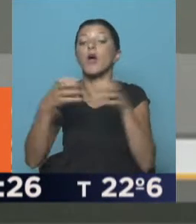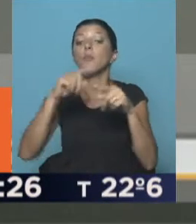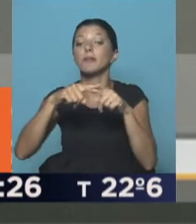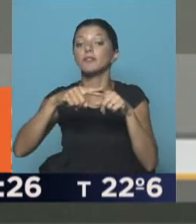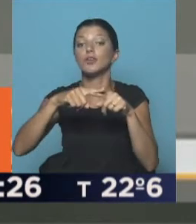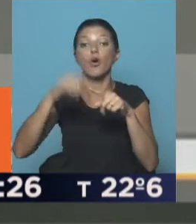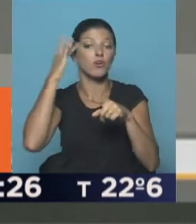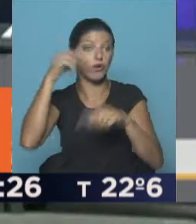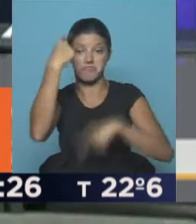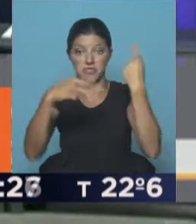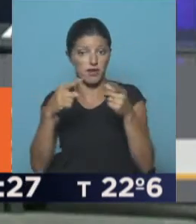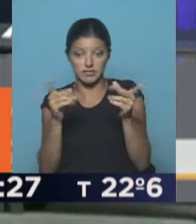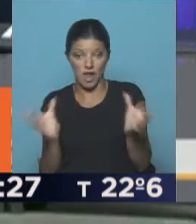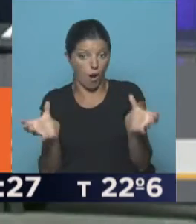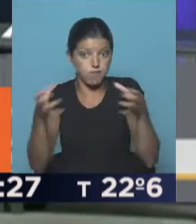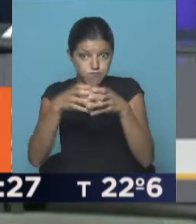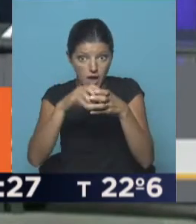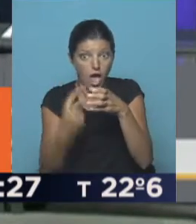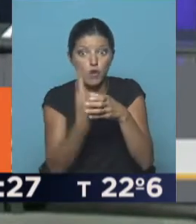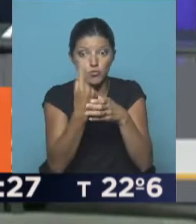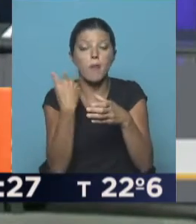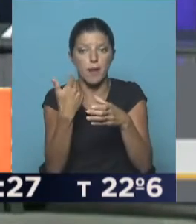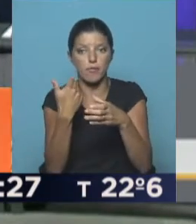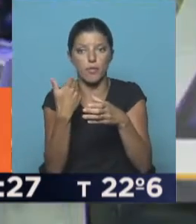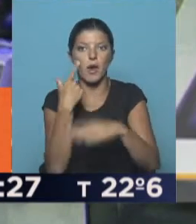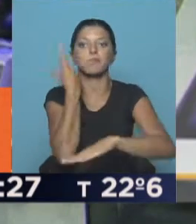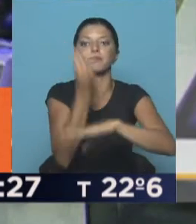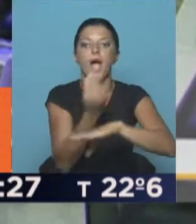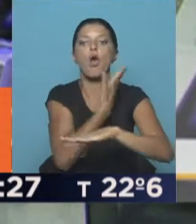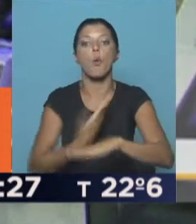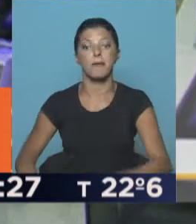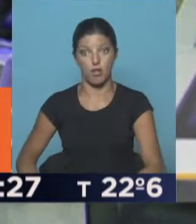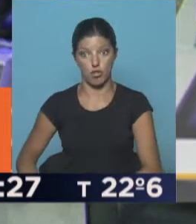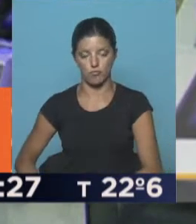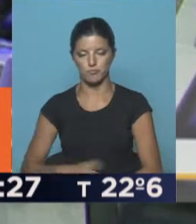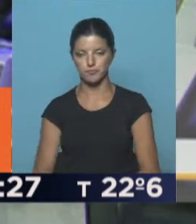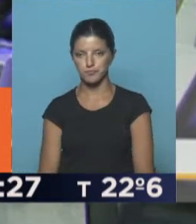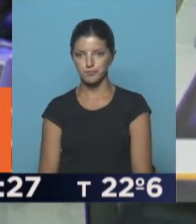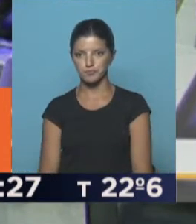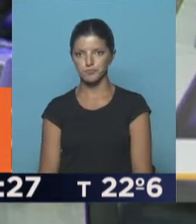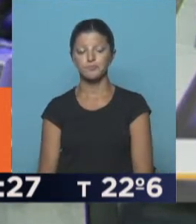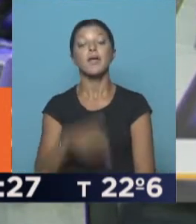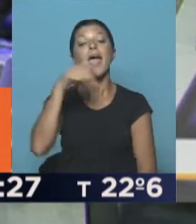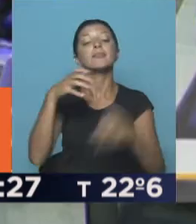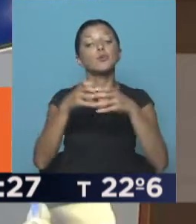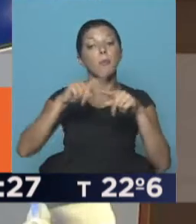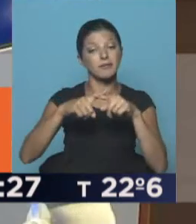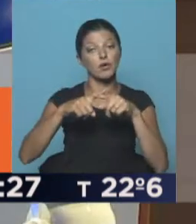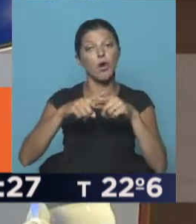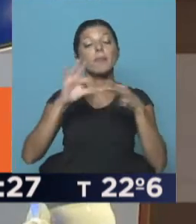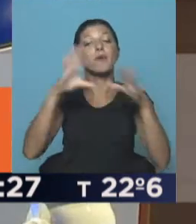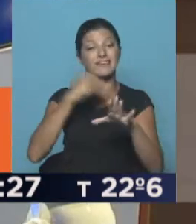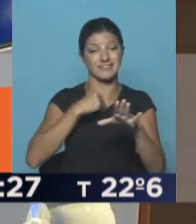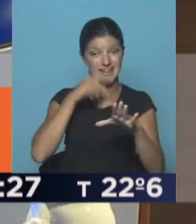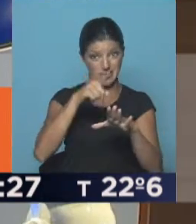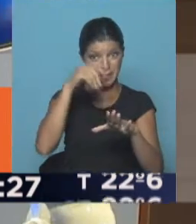ideologías distintas asociarse para llevar adelante el gobierno federal. La democracia cristiana de Merkel está